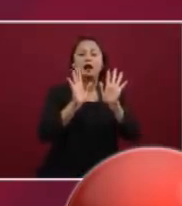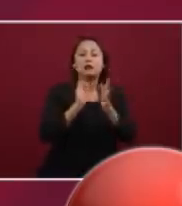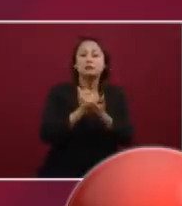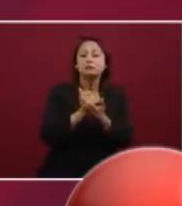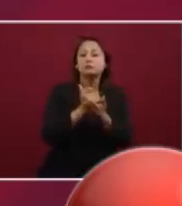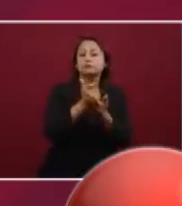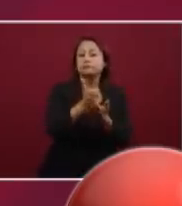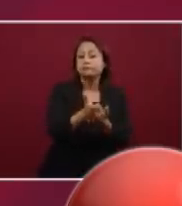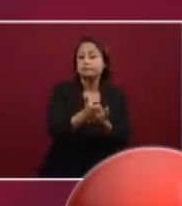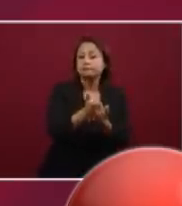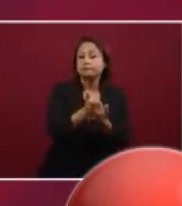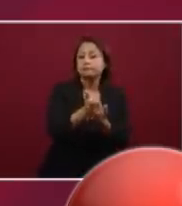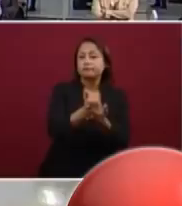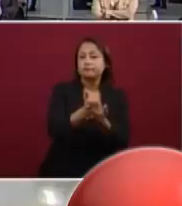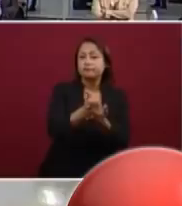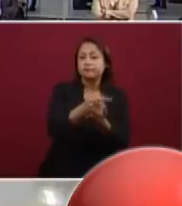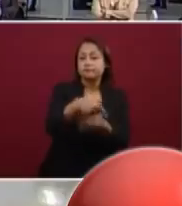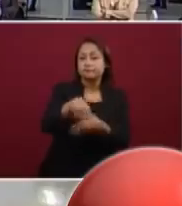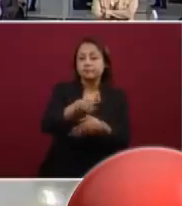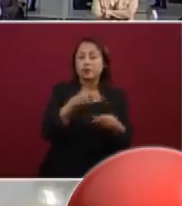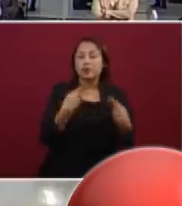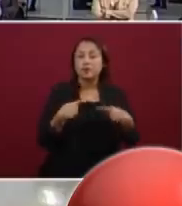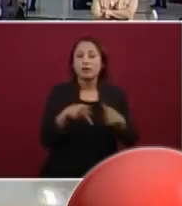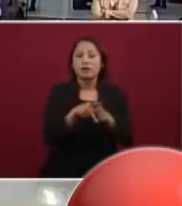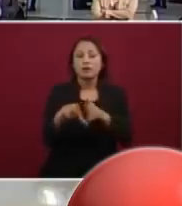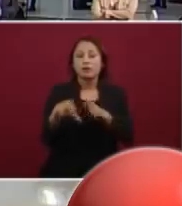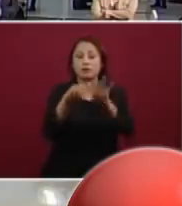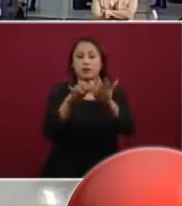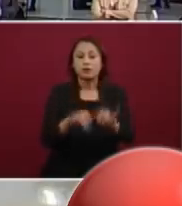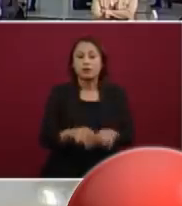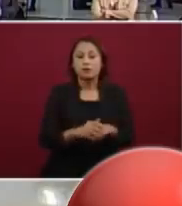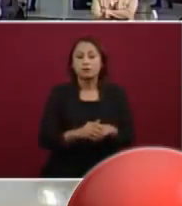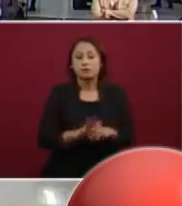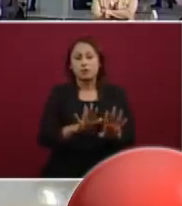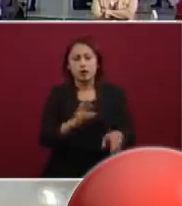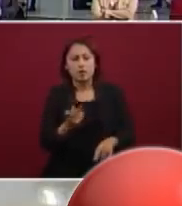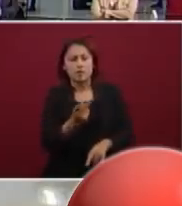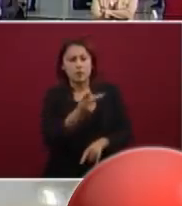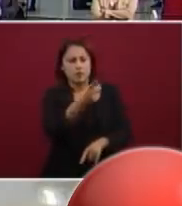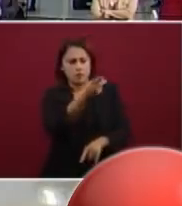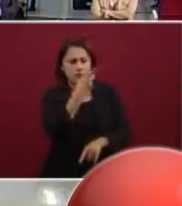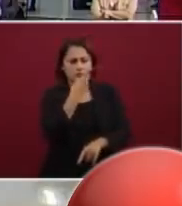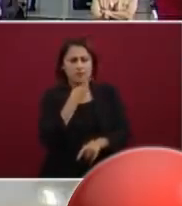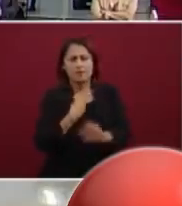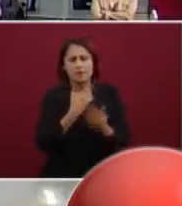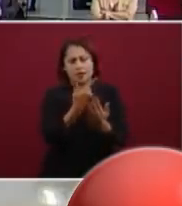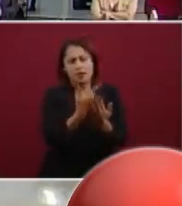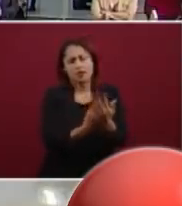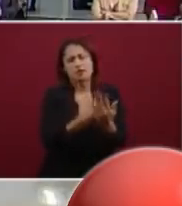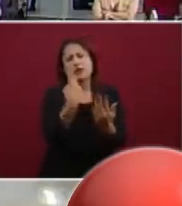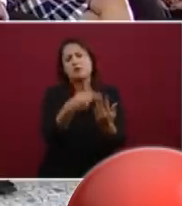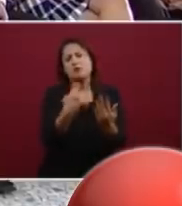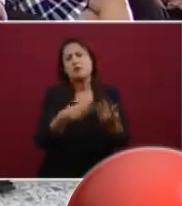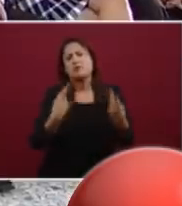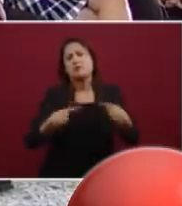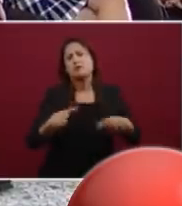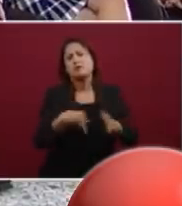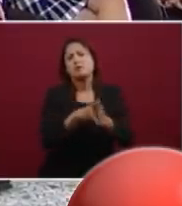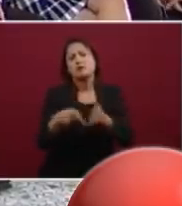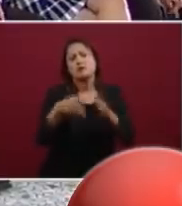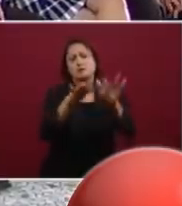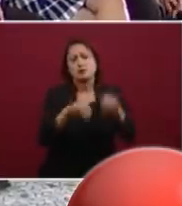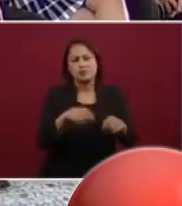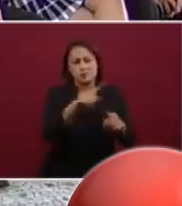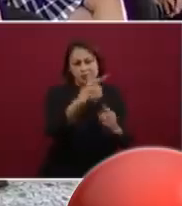un recurso. ¿Esos nombres los van a dar a conocer? ¿Los nombres de estos periodistas que solamente se...? Nosotros no. ¿No lo dieron a conocer ustedes al